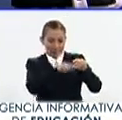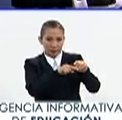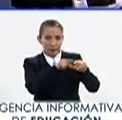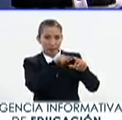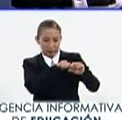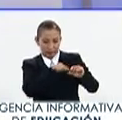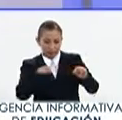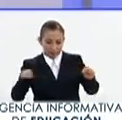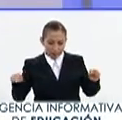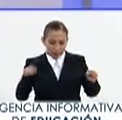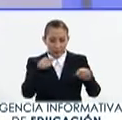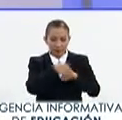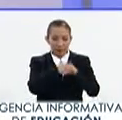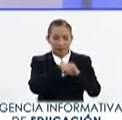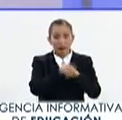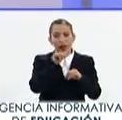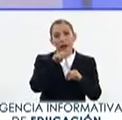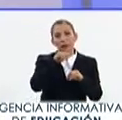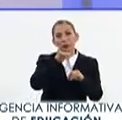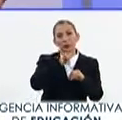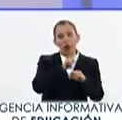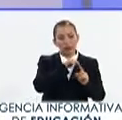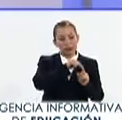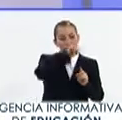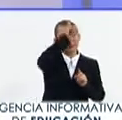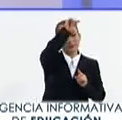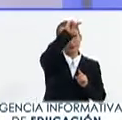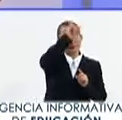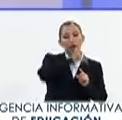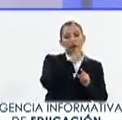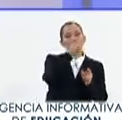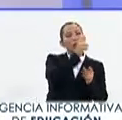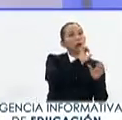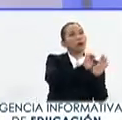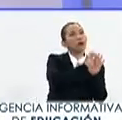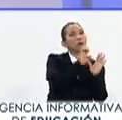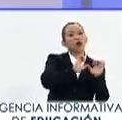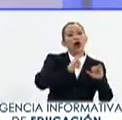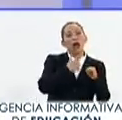abscisas pongamos el número atómico y en las ordenadas pongamos una propiedad,